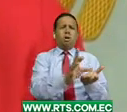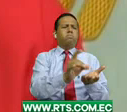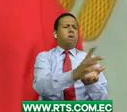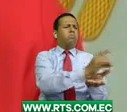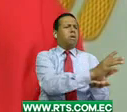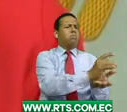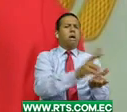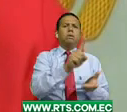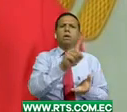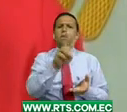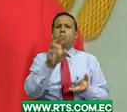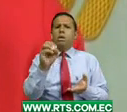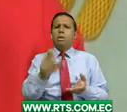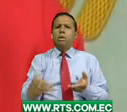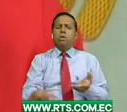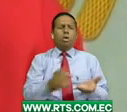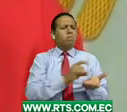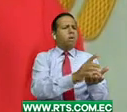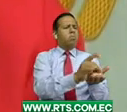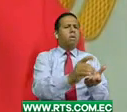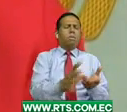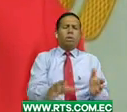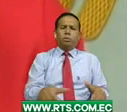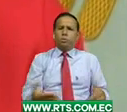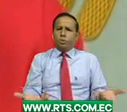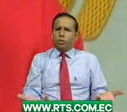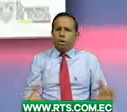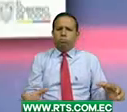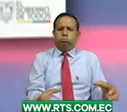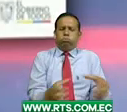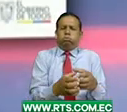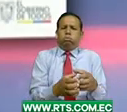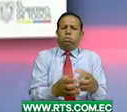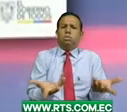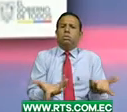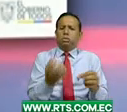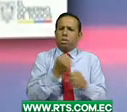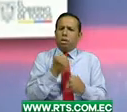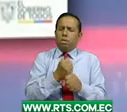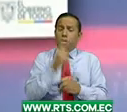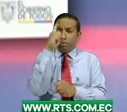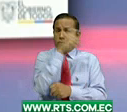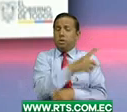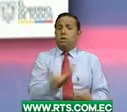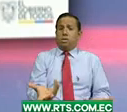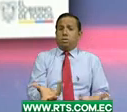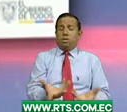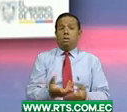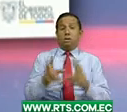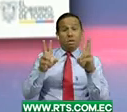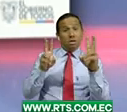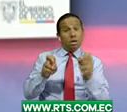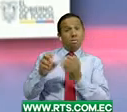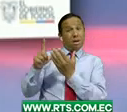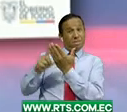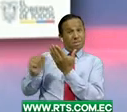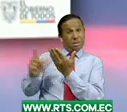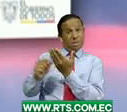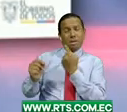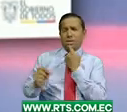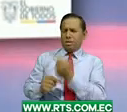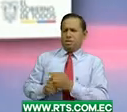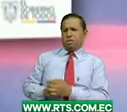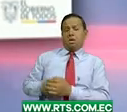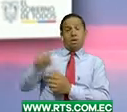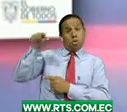el presupuesto del funcionamiento ordinario del Consejo Nacional Electoral. Sobre el tema, el Ministerio de Finanzas informó que desde el Gobierno Nacional se garantizarán